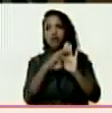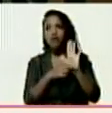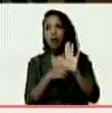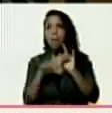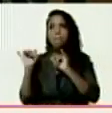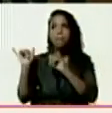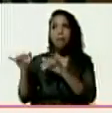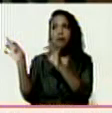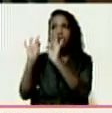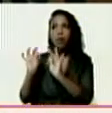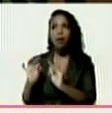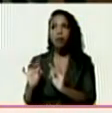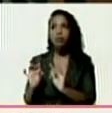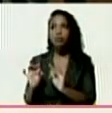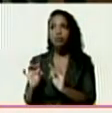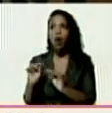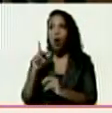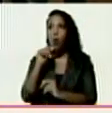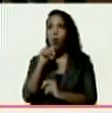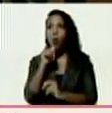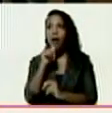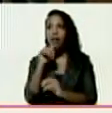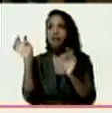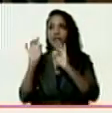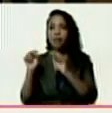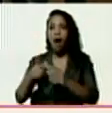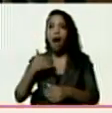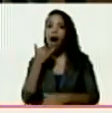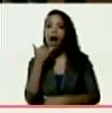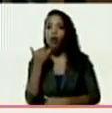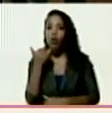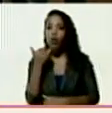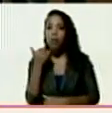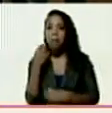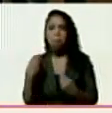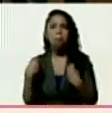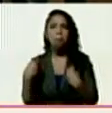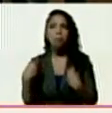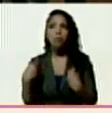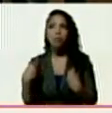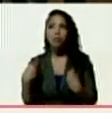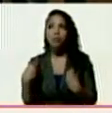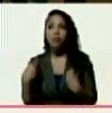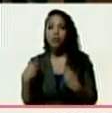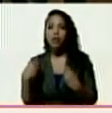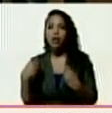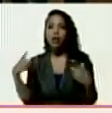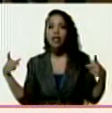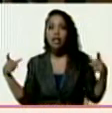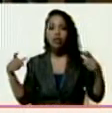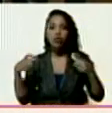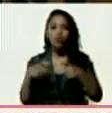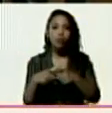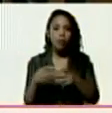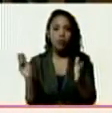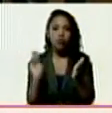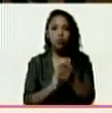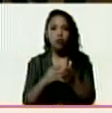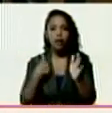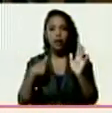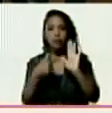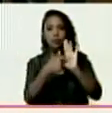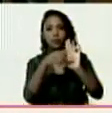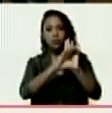manera, no había motivo alguno para que no se concluyera con lo que estaba establecido en la norma